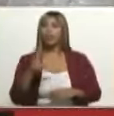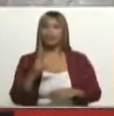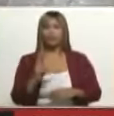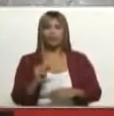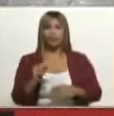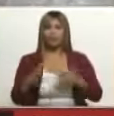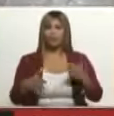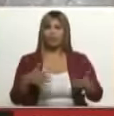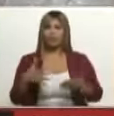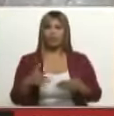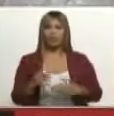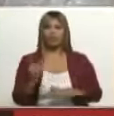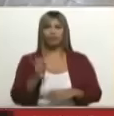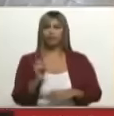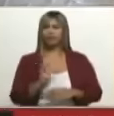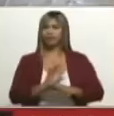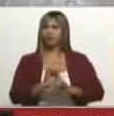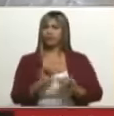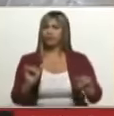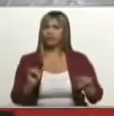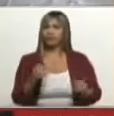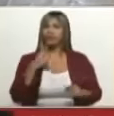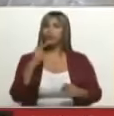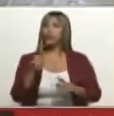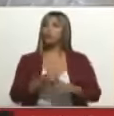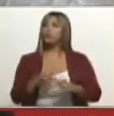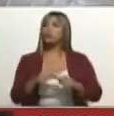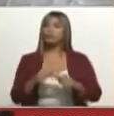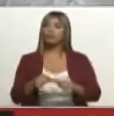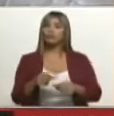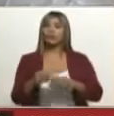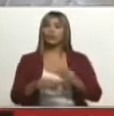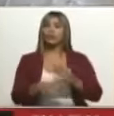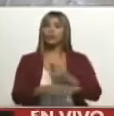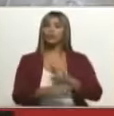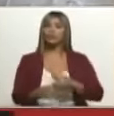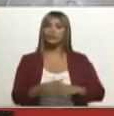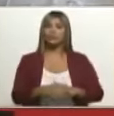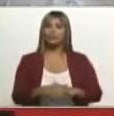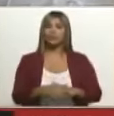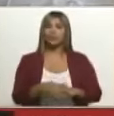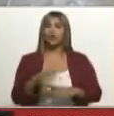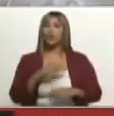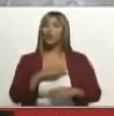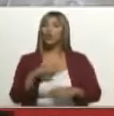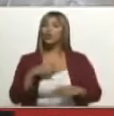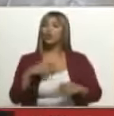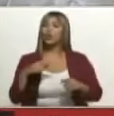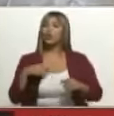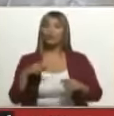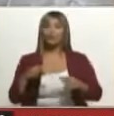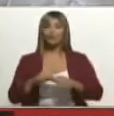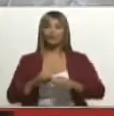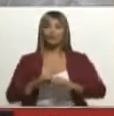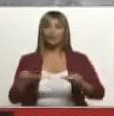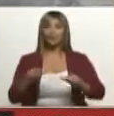mafias. Estaremos en combate permanente contra el crimen. Vamos a destruir todas las mafias que